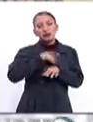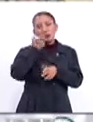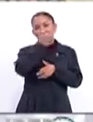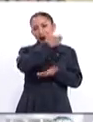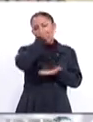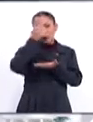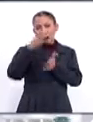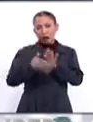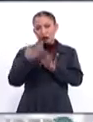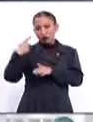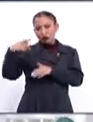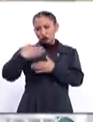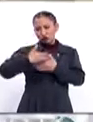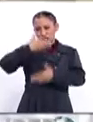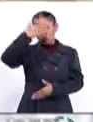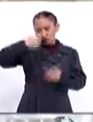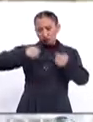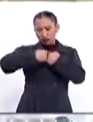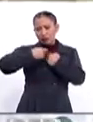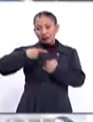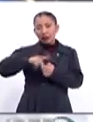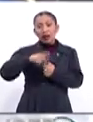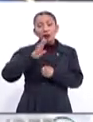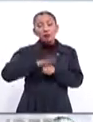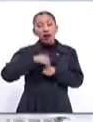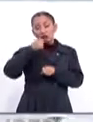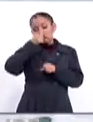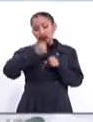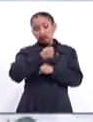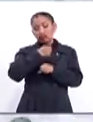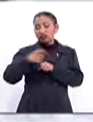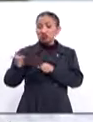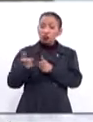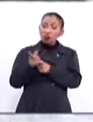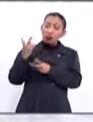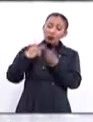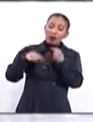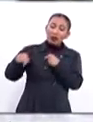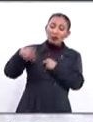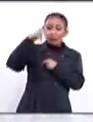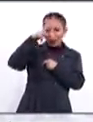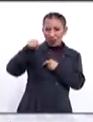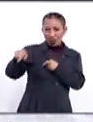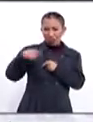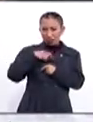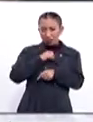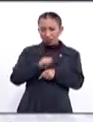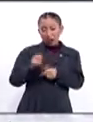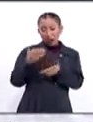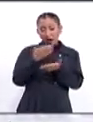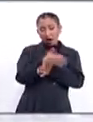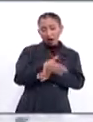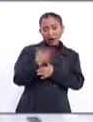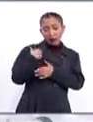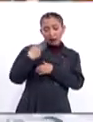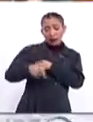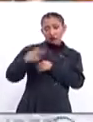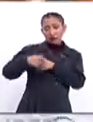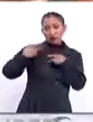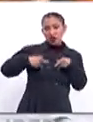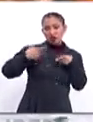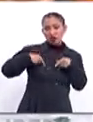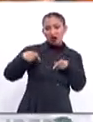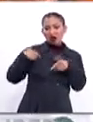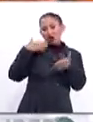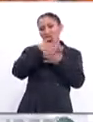recursos para construir el muro, se refería precisamente a la violencia criminal que viene desde México, según él, y que con peligrosos